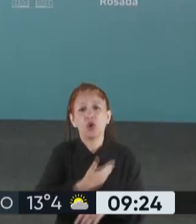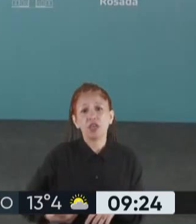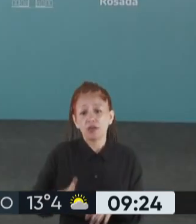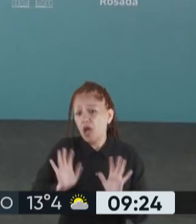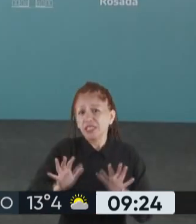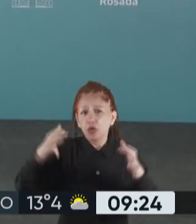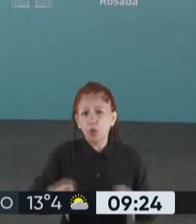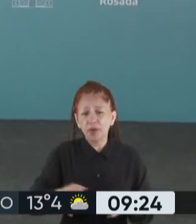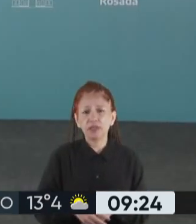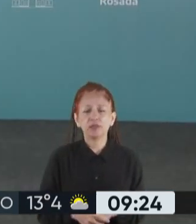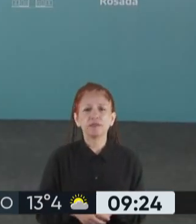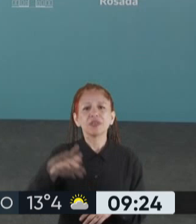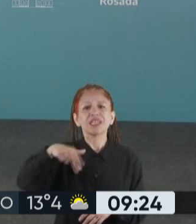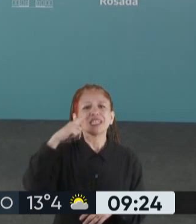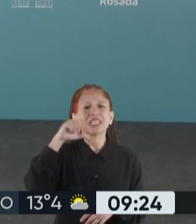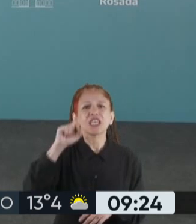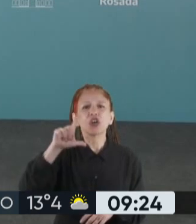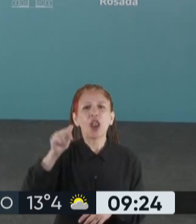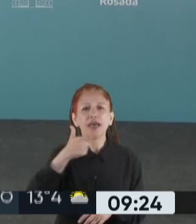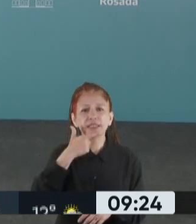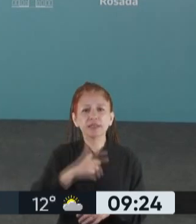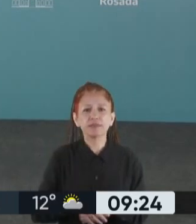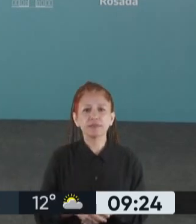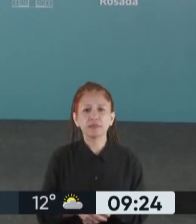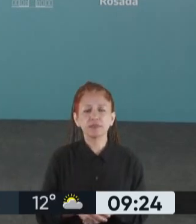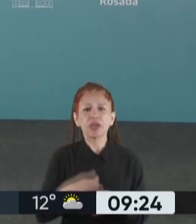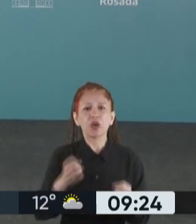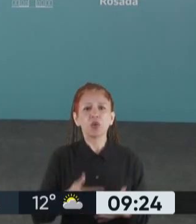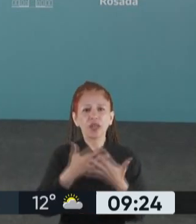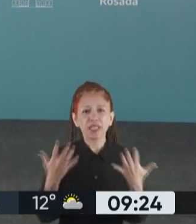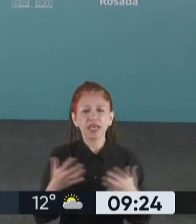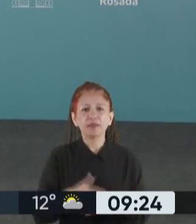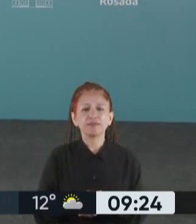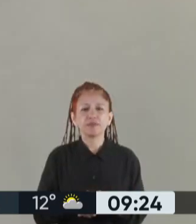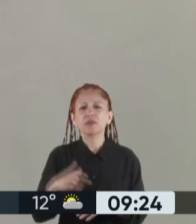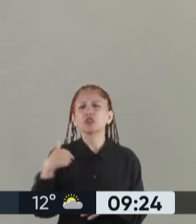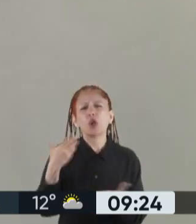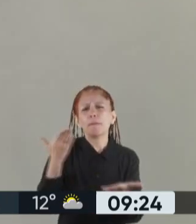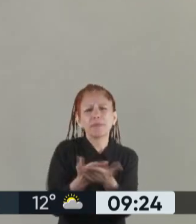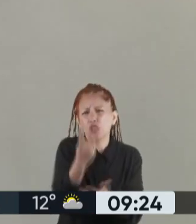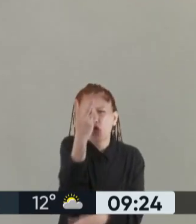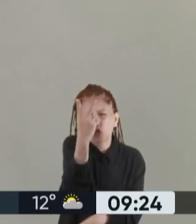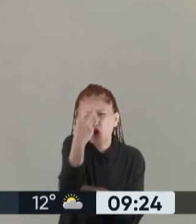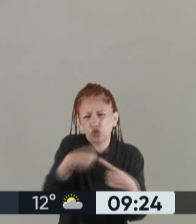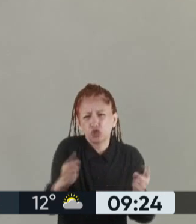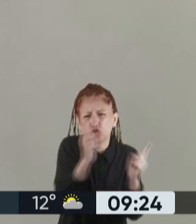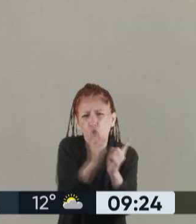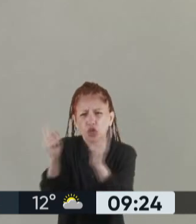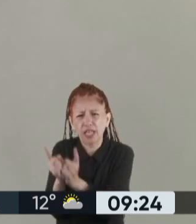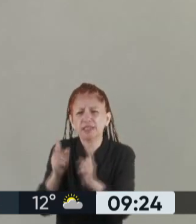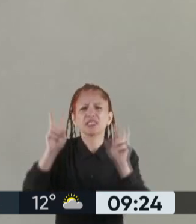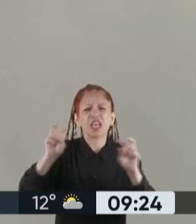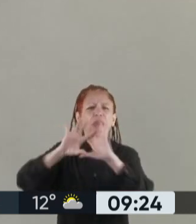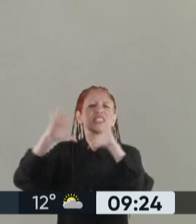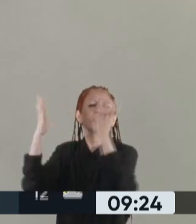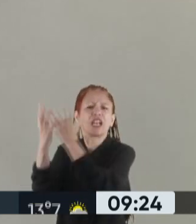gracias. Nicolás Gallardo, ¿dónde está Nicolás? Buen día, ¿cómo le va? Portavoz, buenos días. Le quería pedir dos definiciones cortas de temas